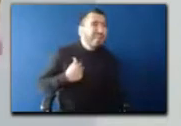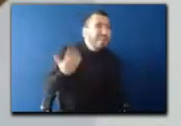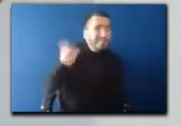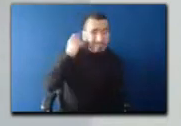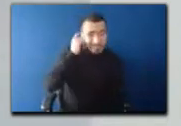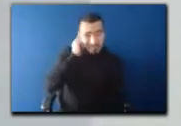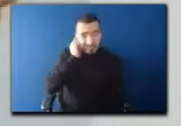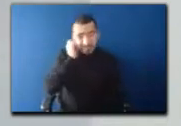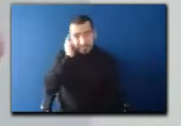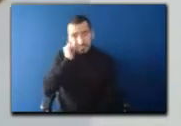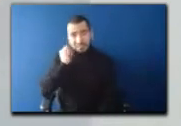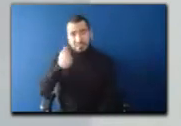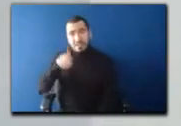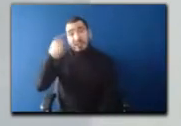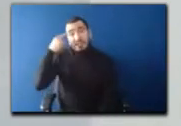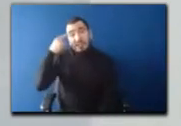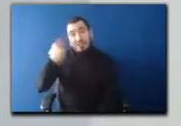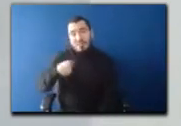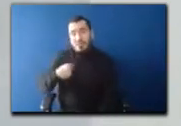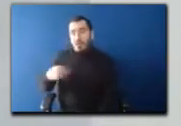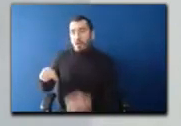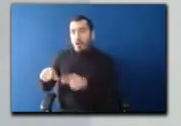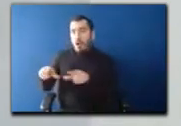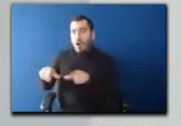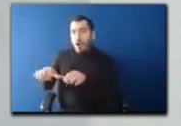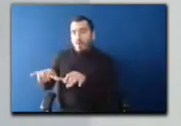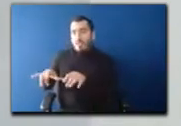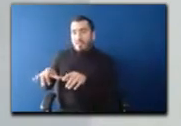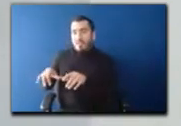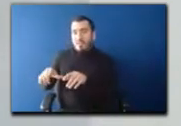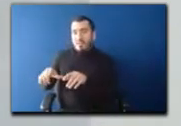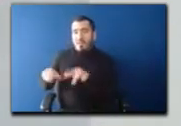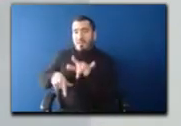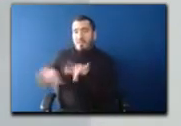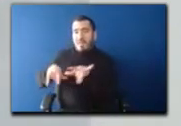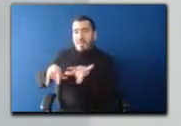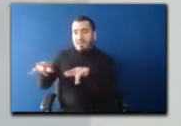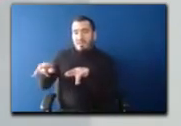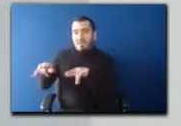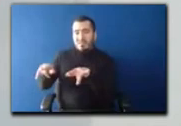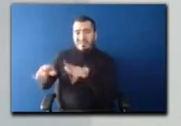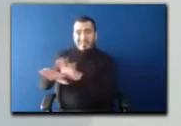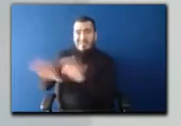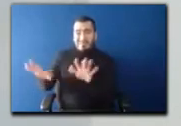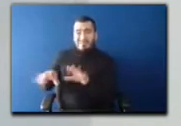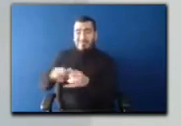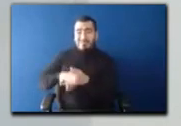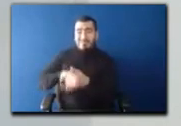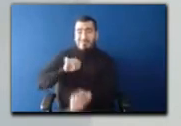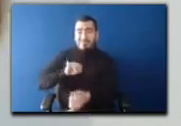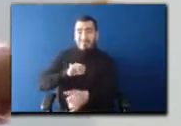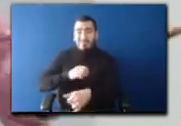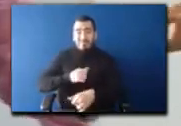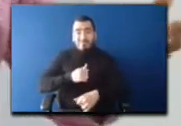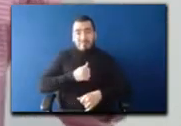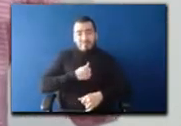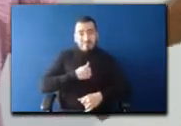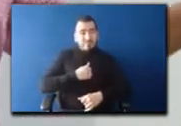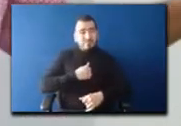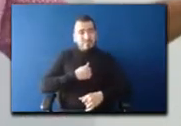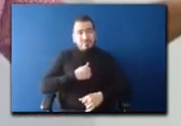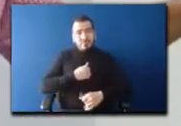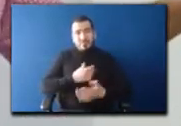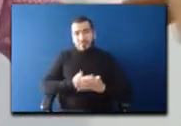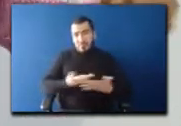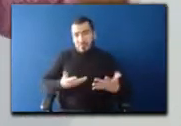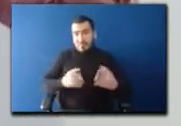confiaba en una agencia de viajes para poder planear mis vacaciones. Esa industria ya pasó por la descentralización hace rato. El transporte, lo